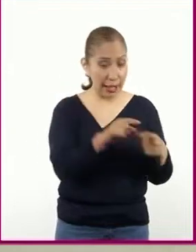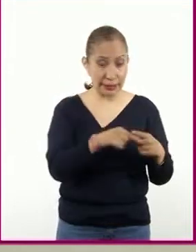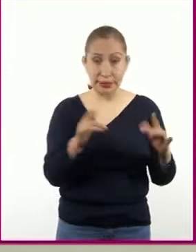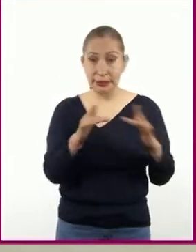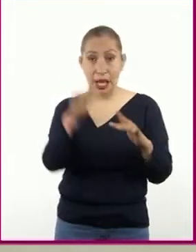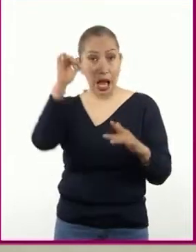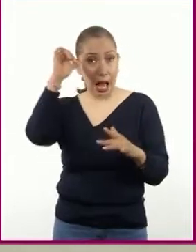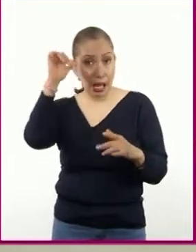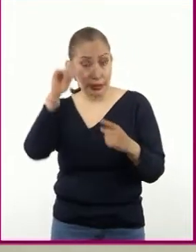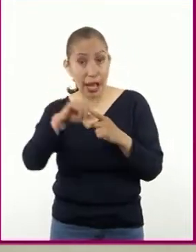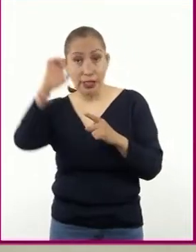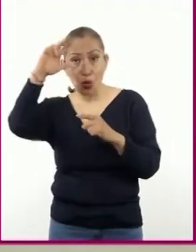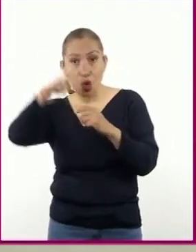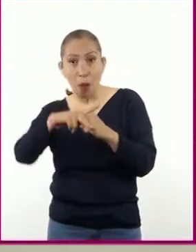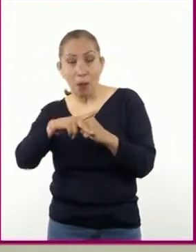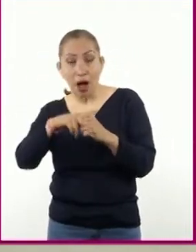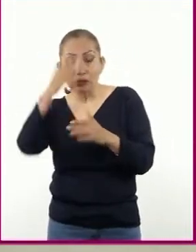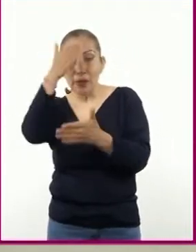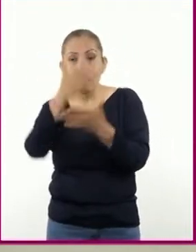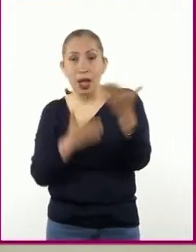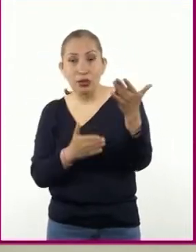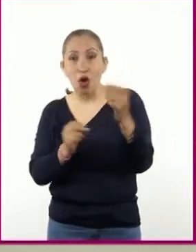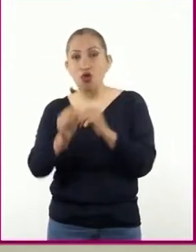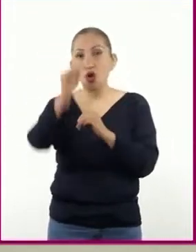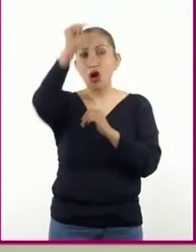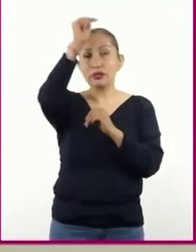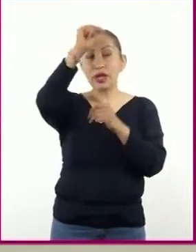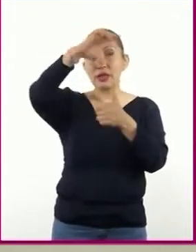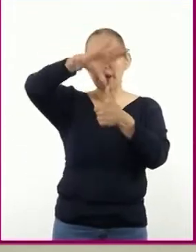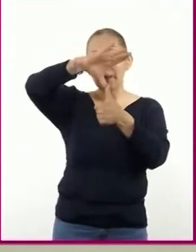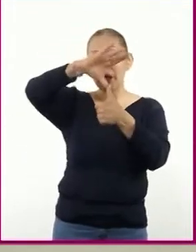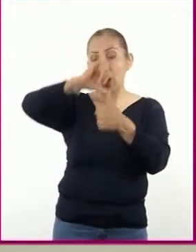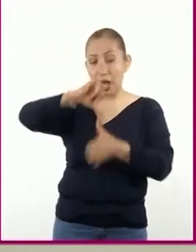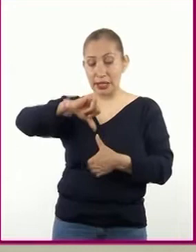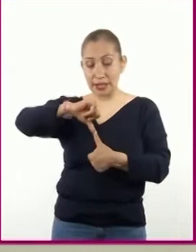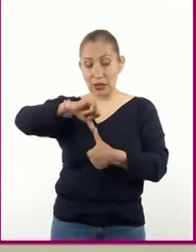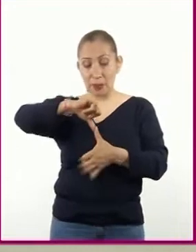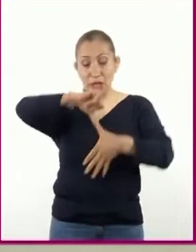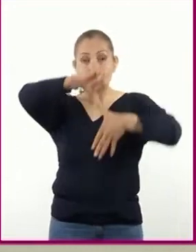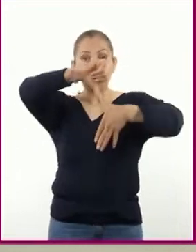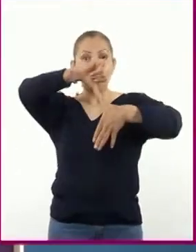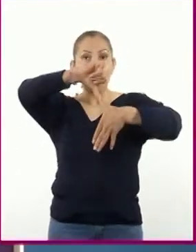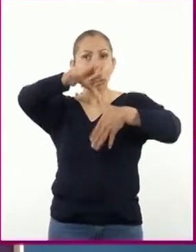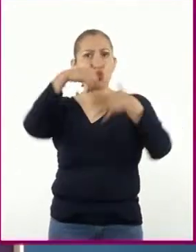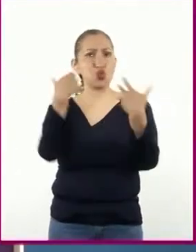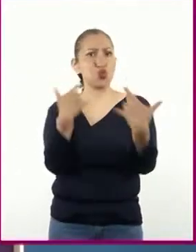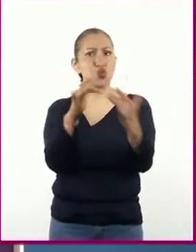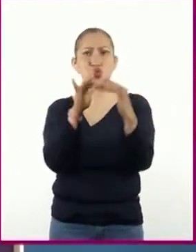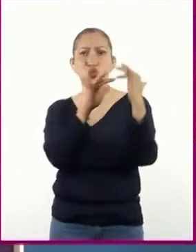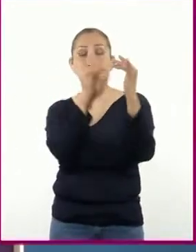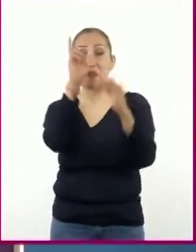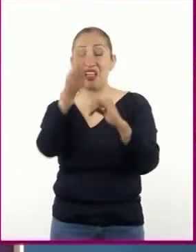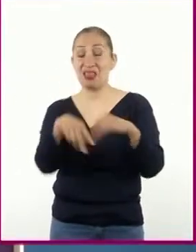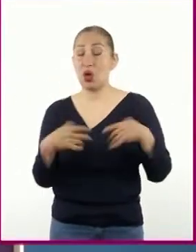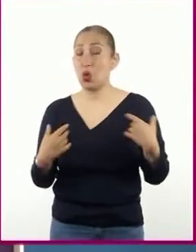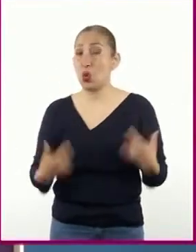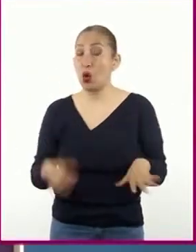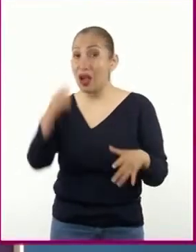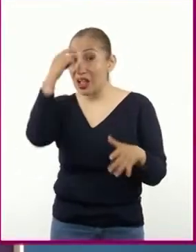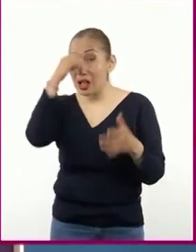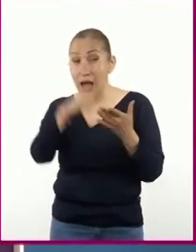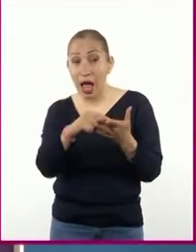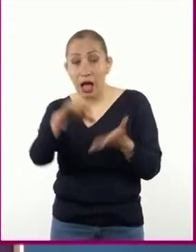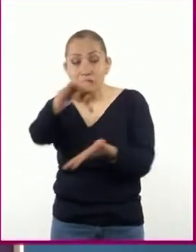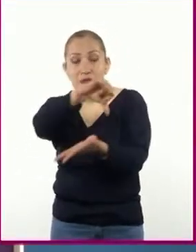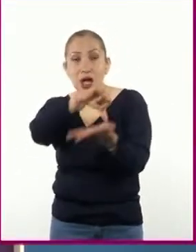con Asia y Europa, el norte de América y con Centroamérica y Sudamérica. Realmente considera que es